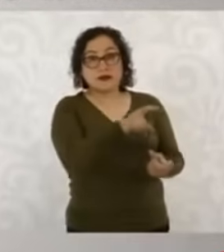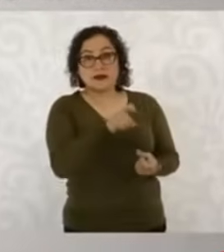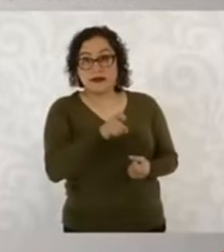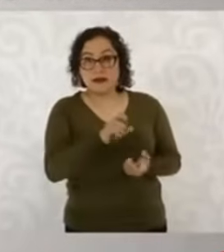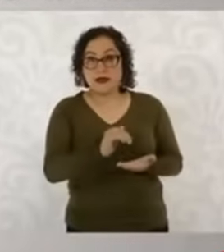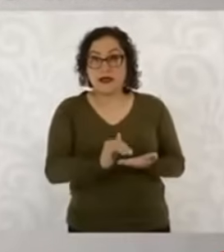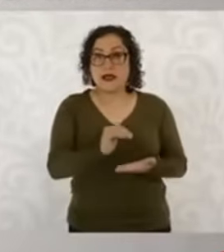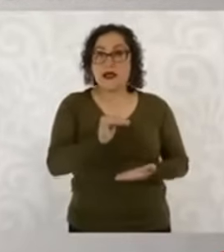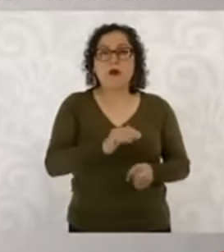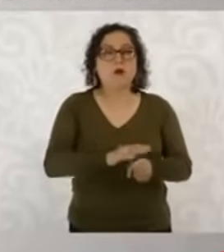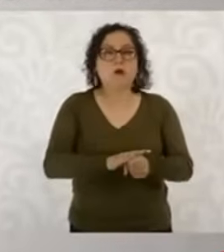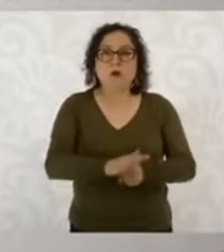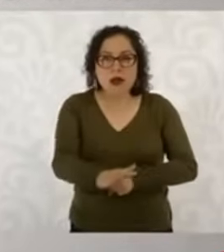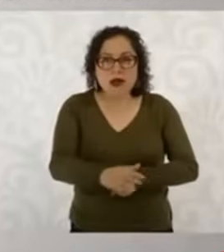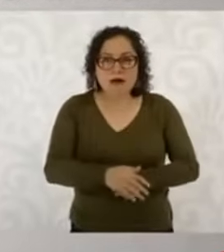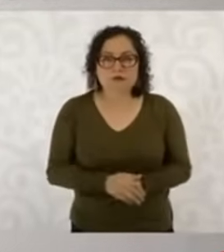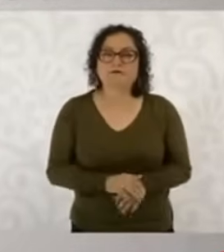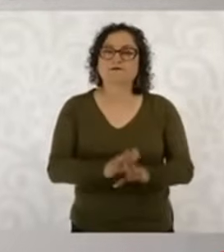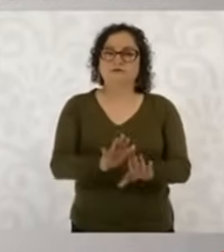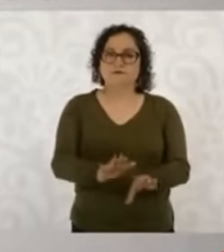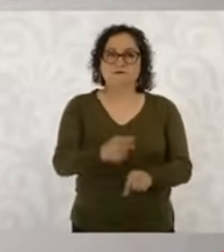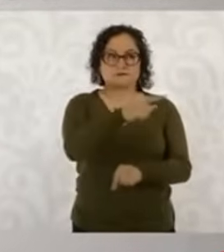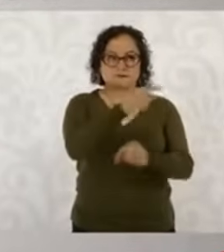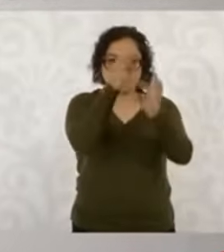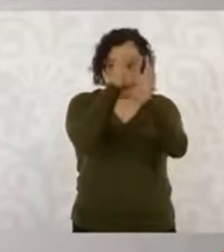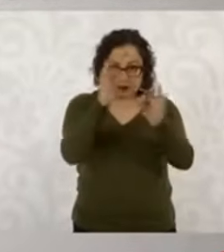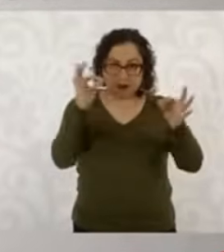va a aumentar el ingreso por aduanas.